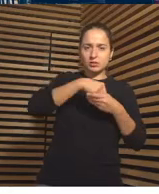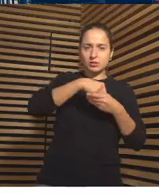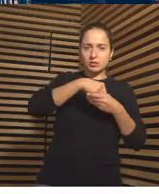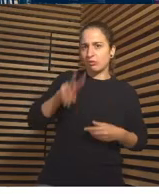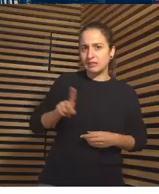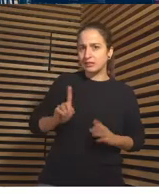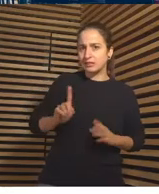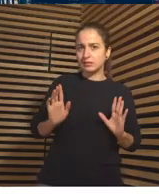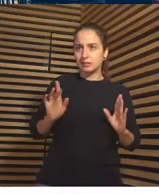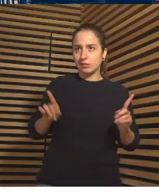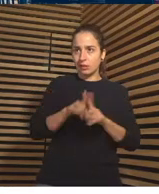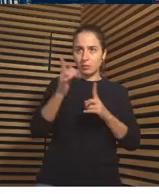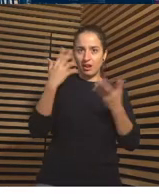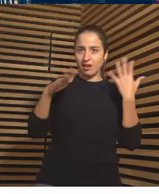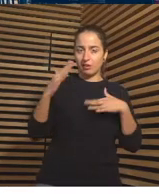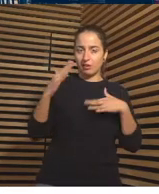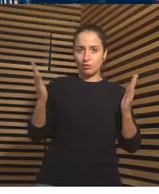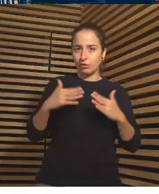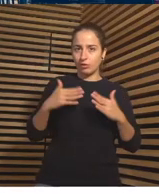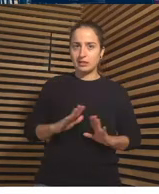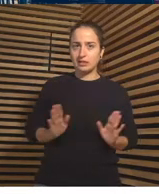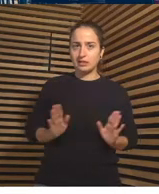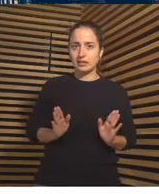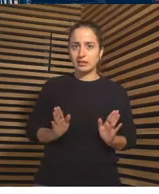nos pongamos.